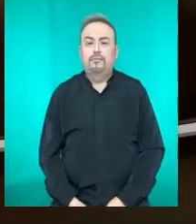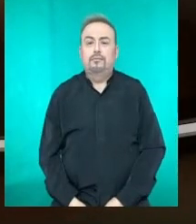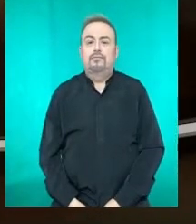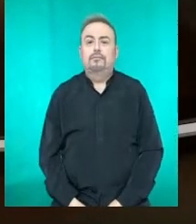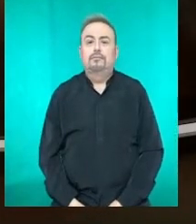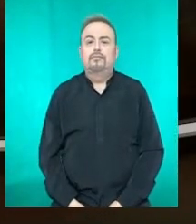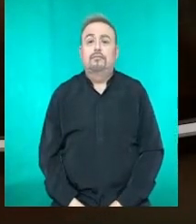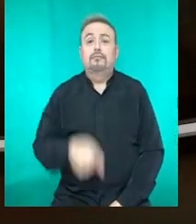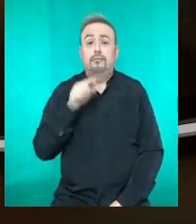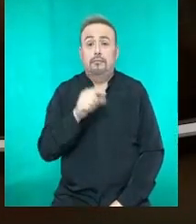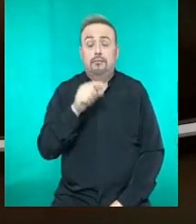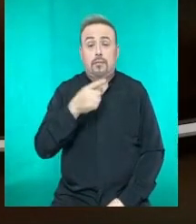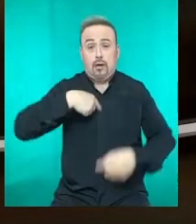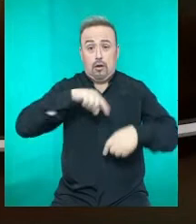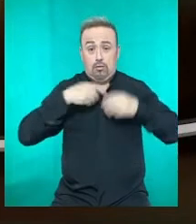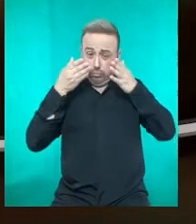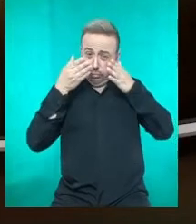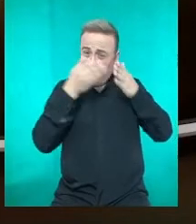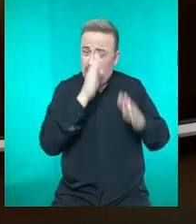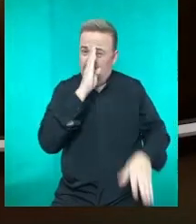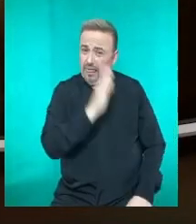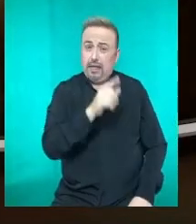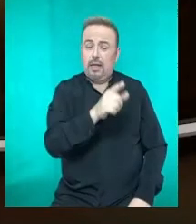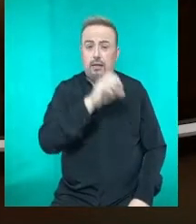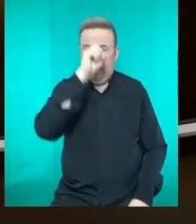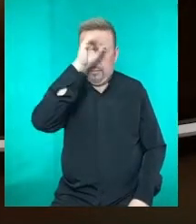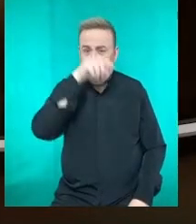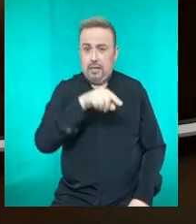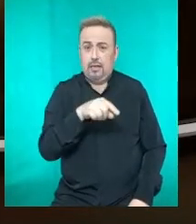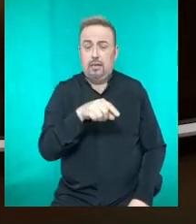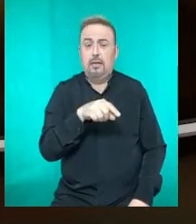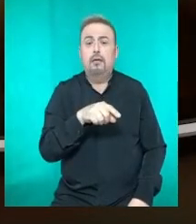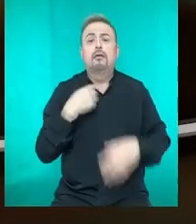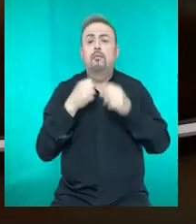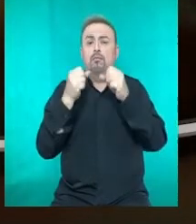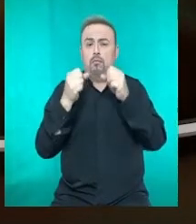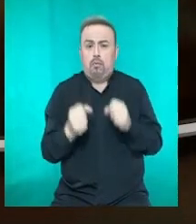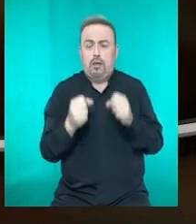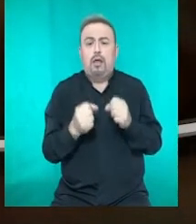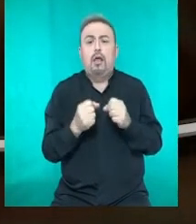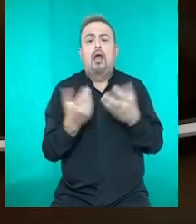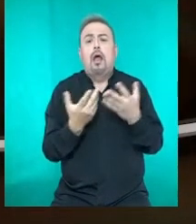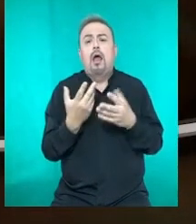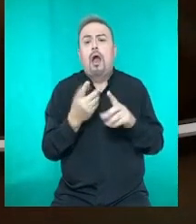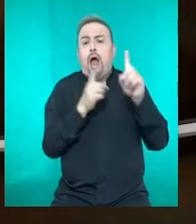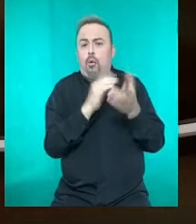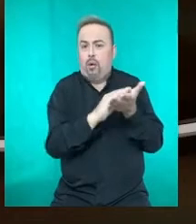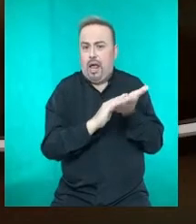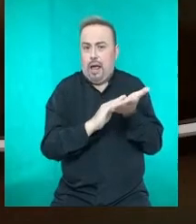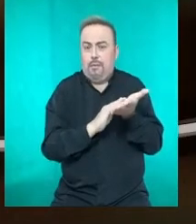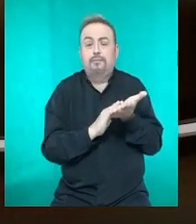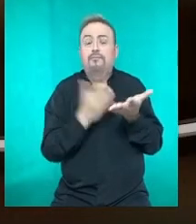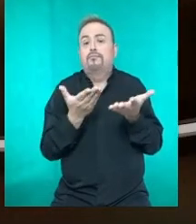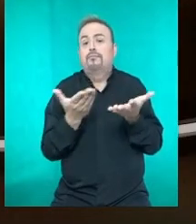Si nos enfocamos ahora directamente en minería, podemos destacar algunos casos. Cuando